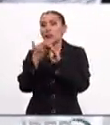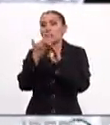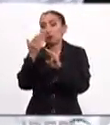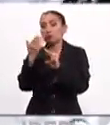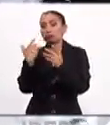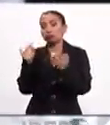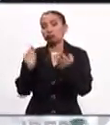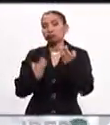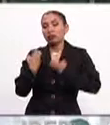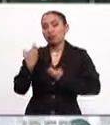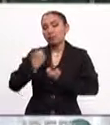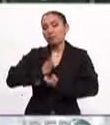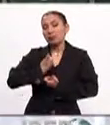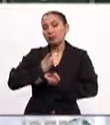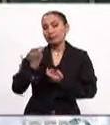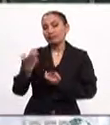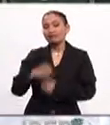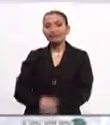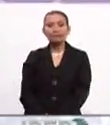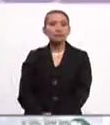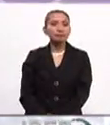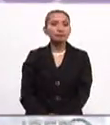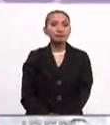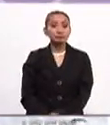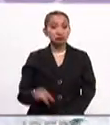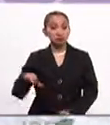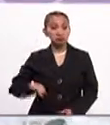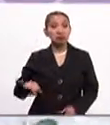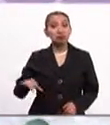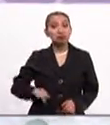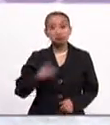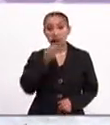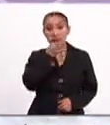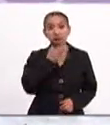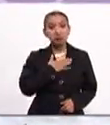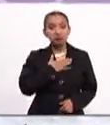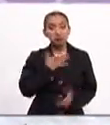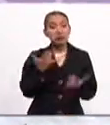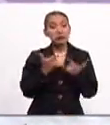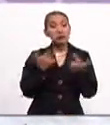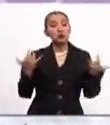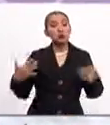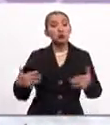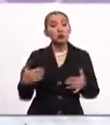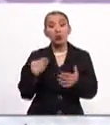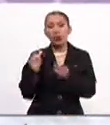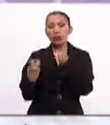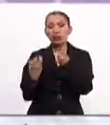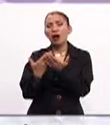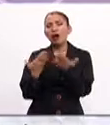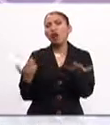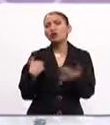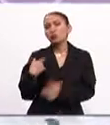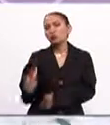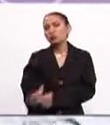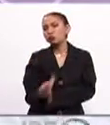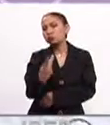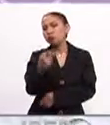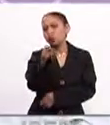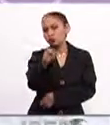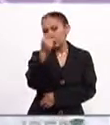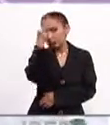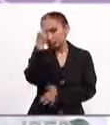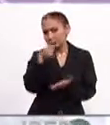tan autocrítica como fue en esta reunión. Interesante lo que nos comenta, histórica esta autocrítica. Ahora me gustaría preguntarle si